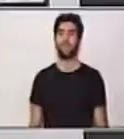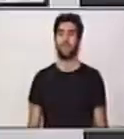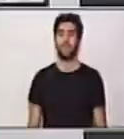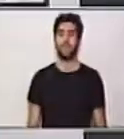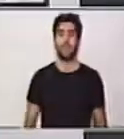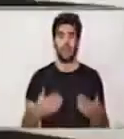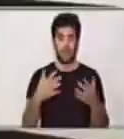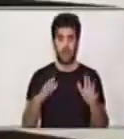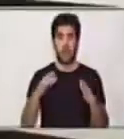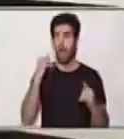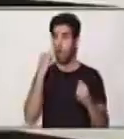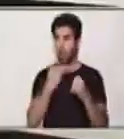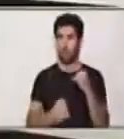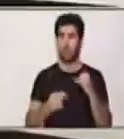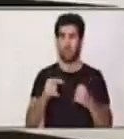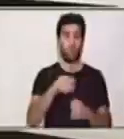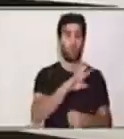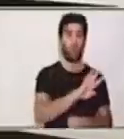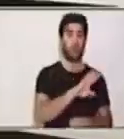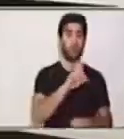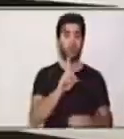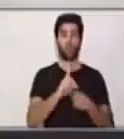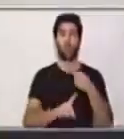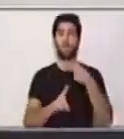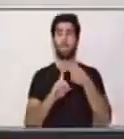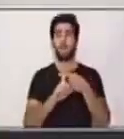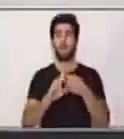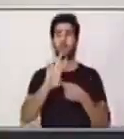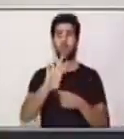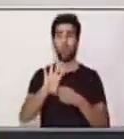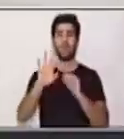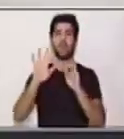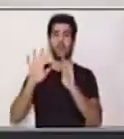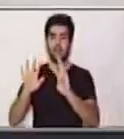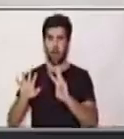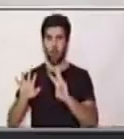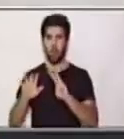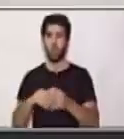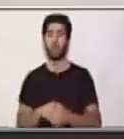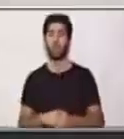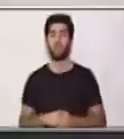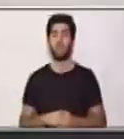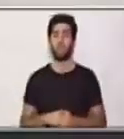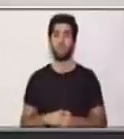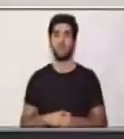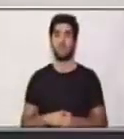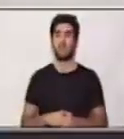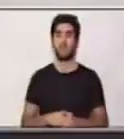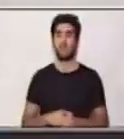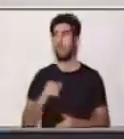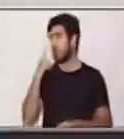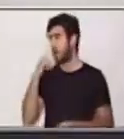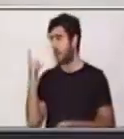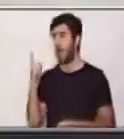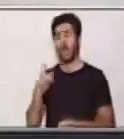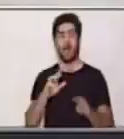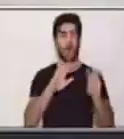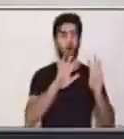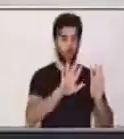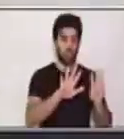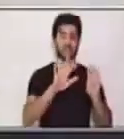Y nuestra última marca de clase es 41 más 48, que son los dos límites del intervalo. Nos va a dar 89.